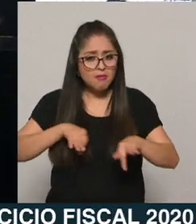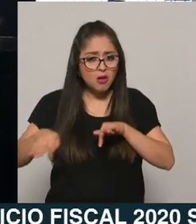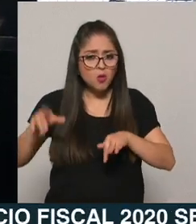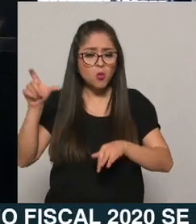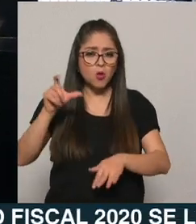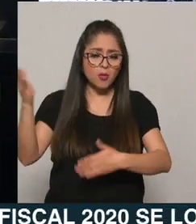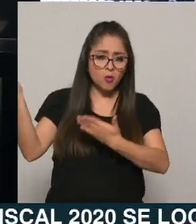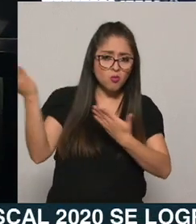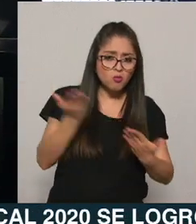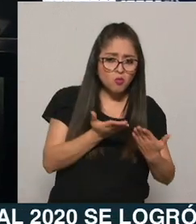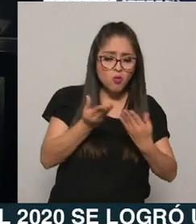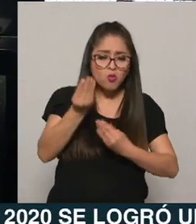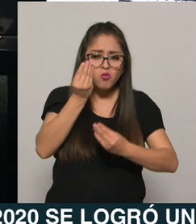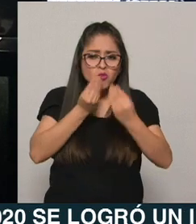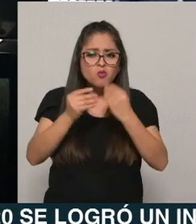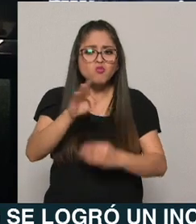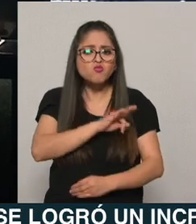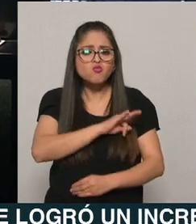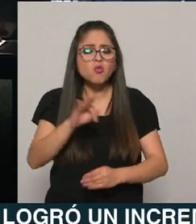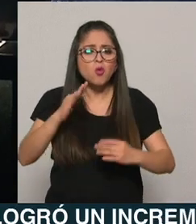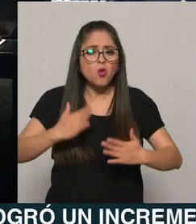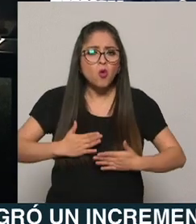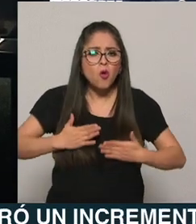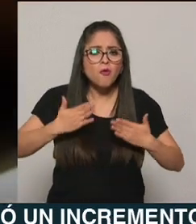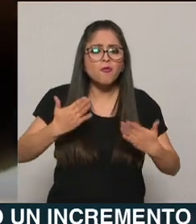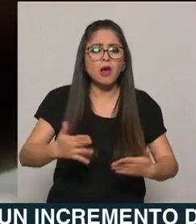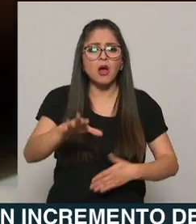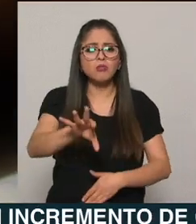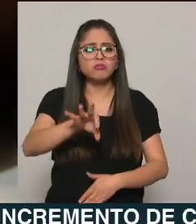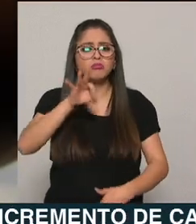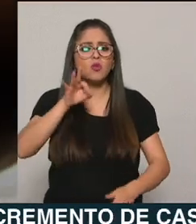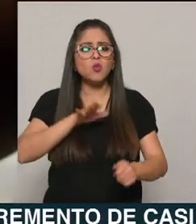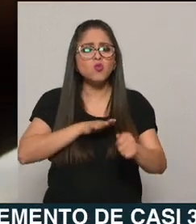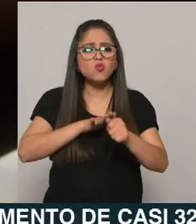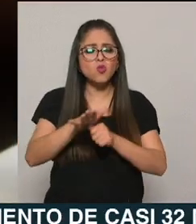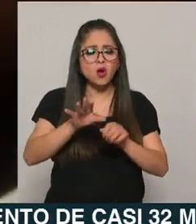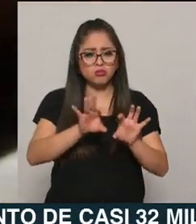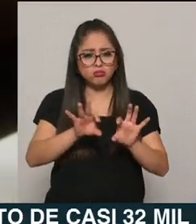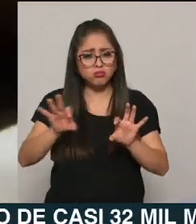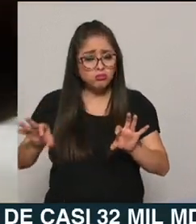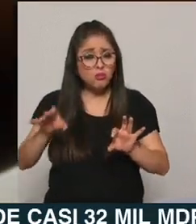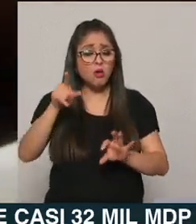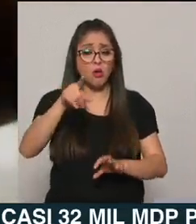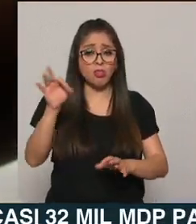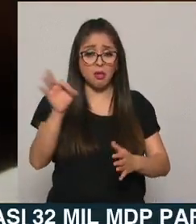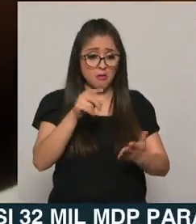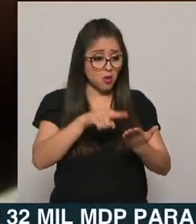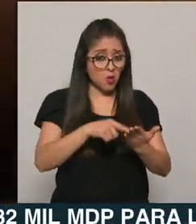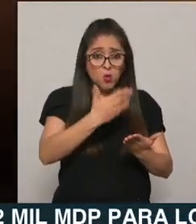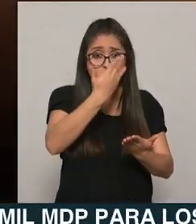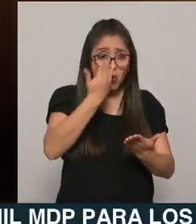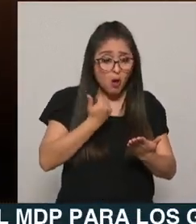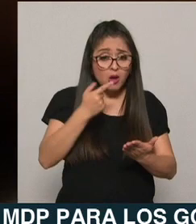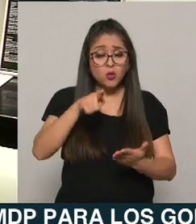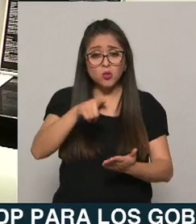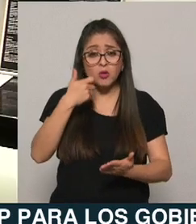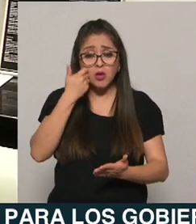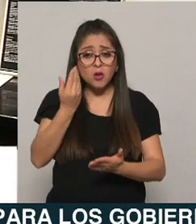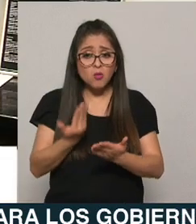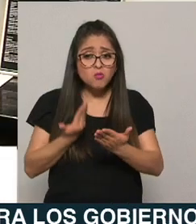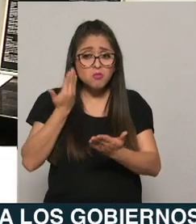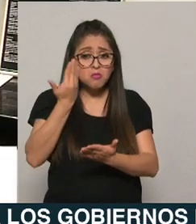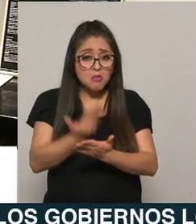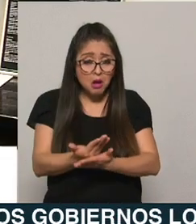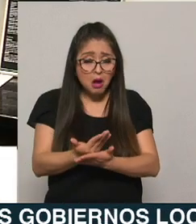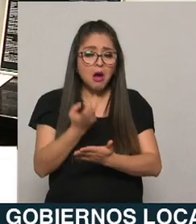tener confianza para preguntar y pedir el platillo que deseen, aunque no se encuentre en la carta. Si vienen acá a comer Oishi, pues les